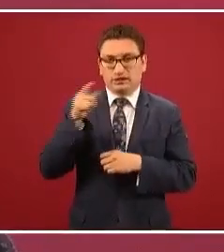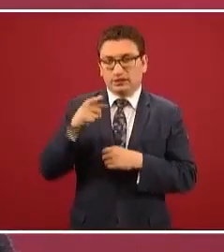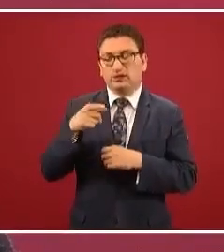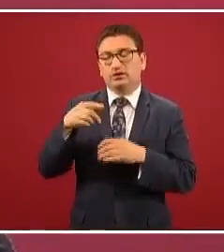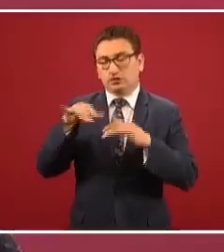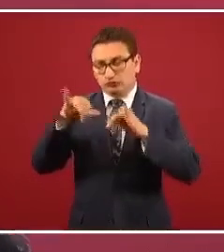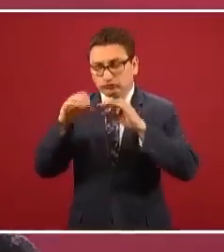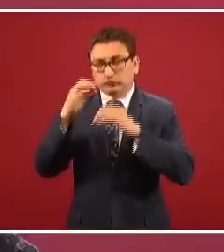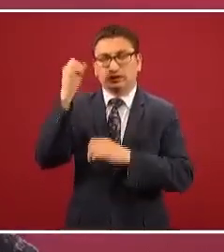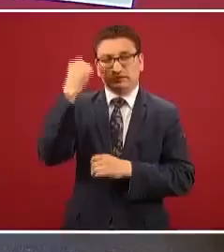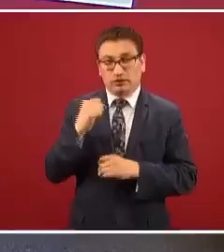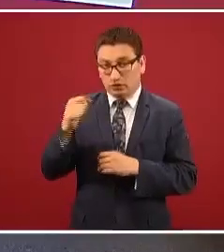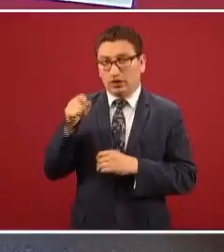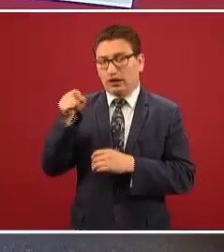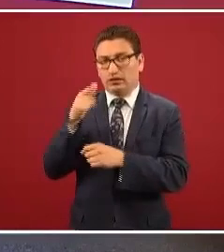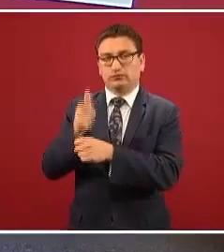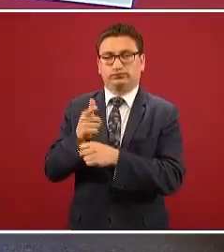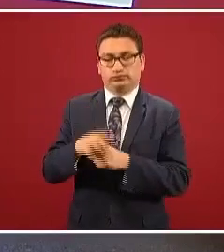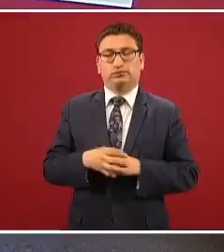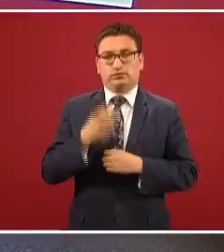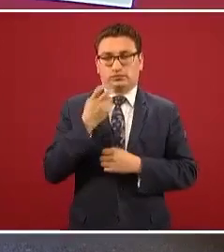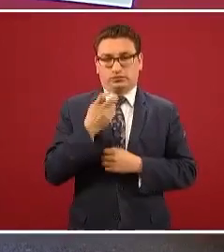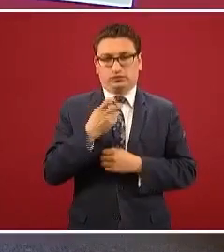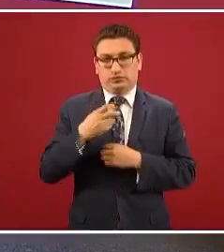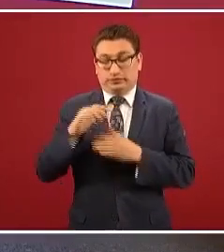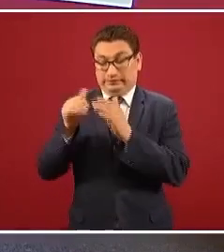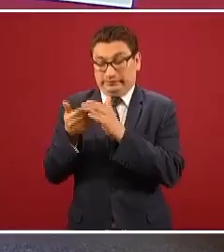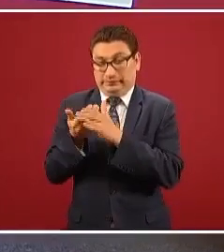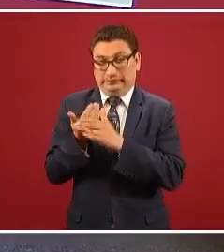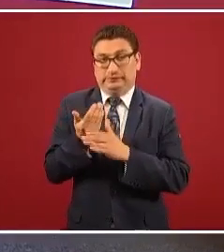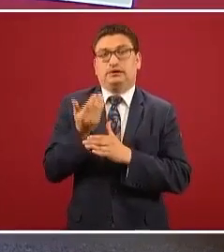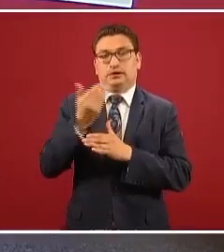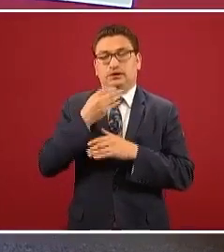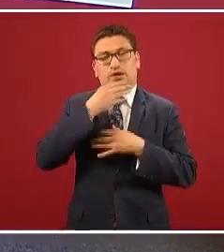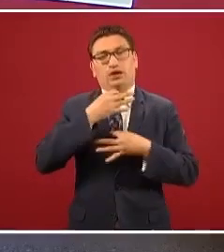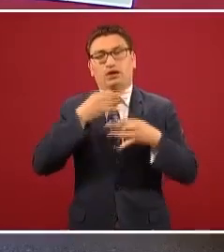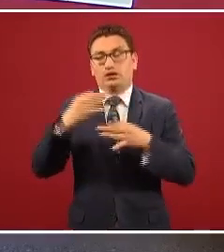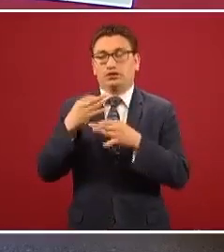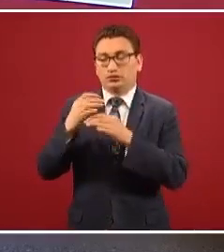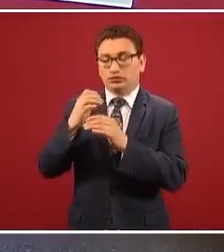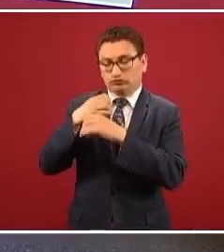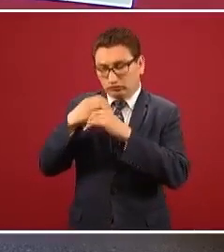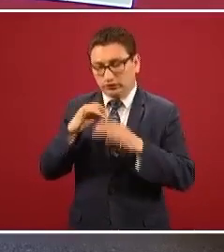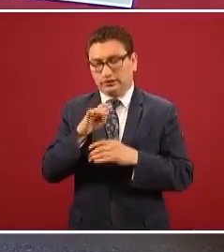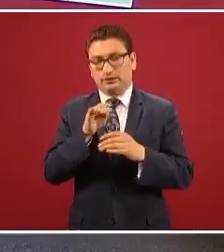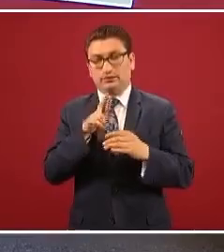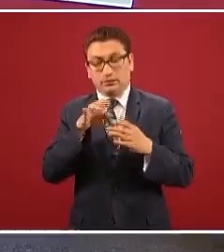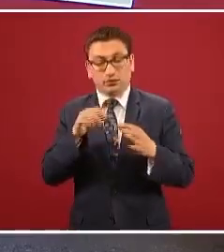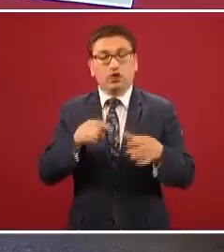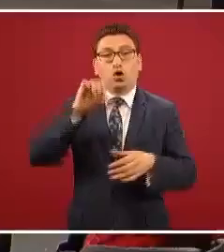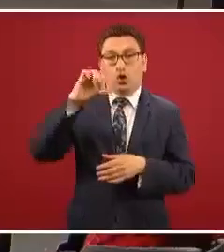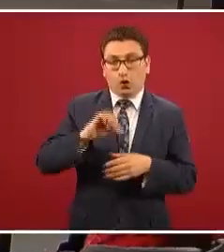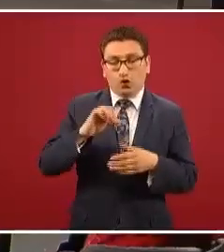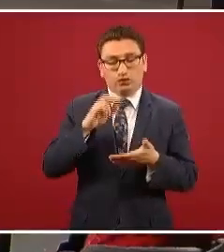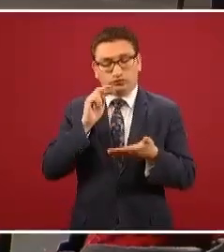de Sinaloa, y en el curso de la madrugada se envió las muestras al INDRE, de modo que hoy se